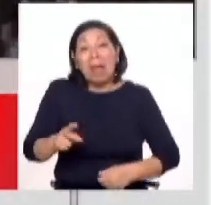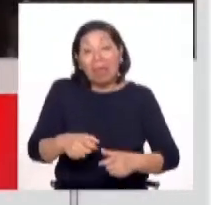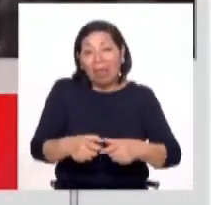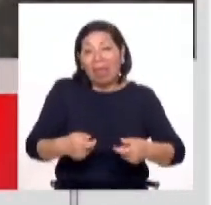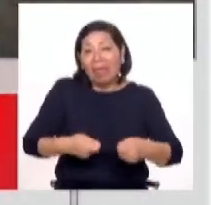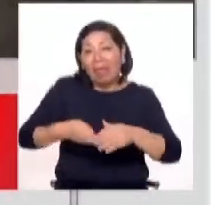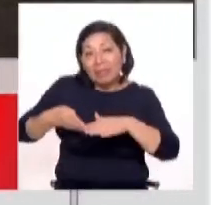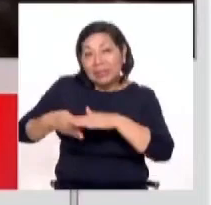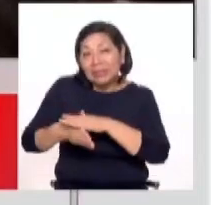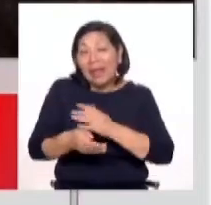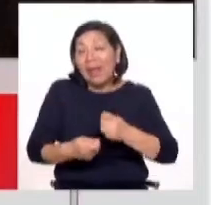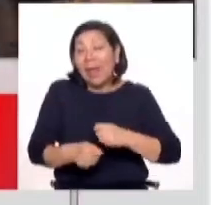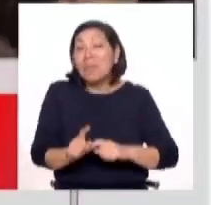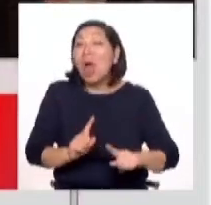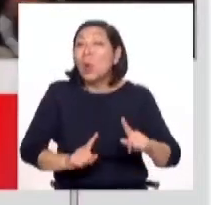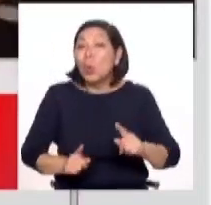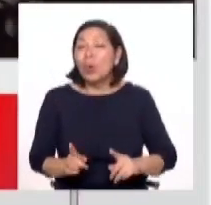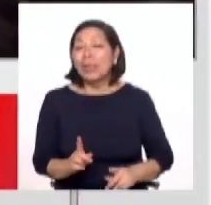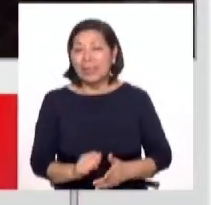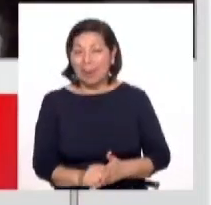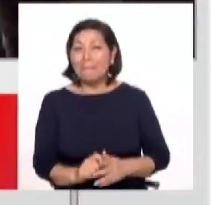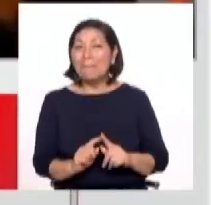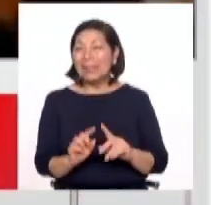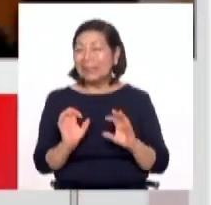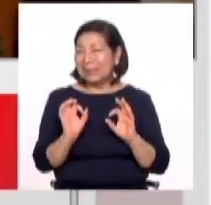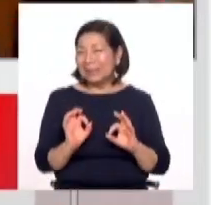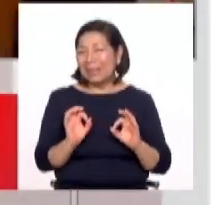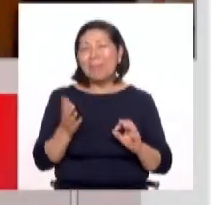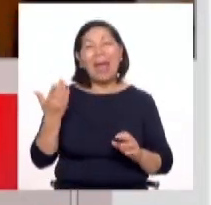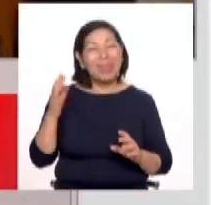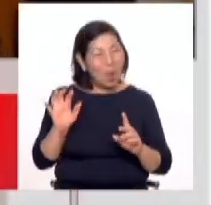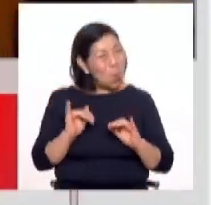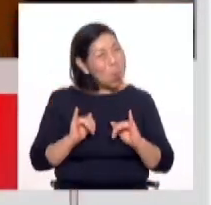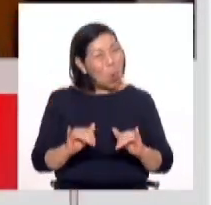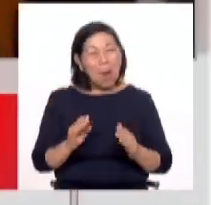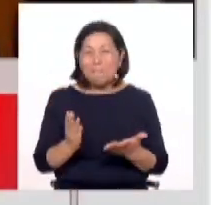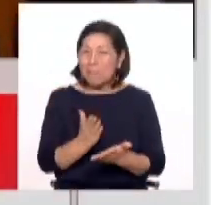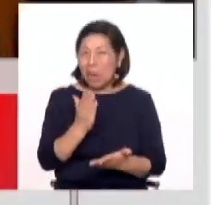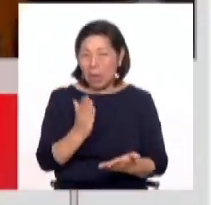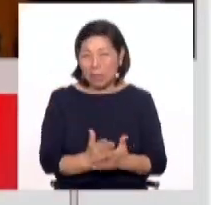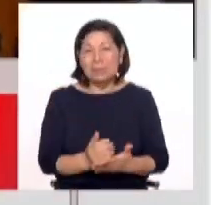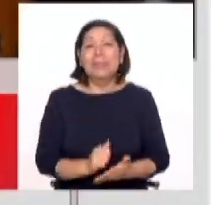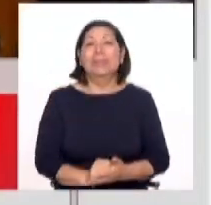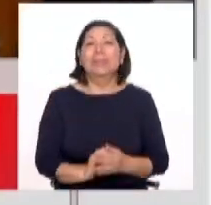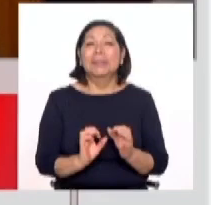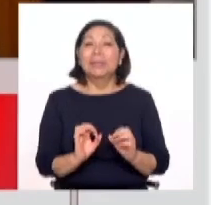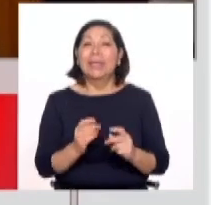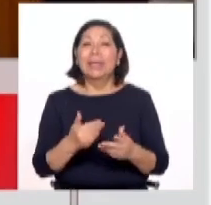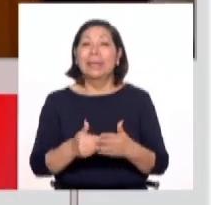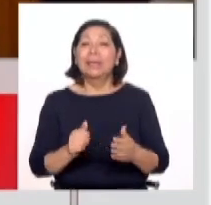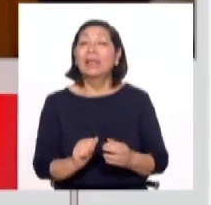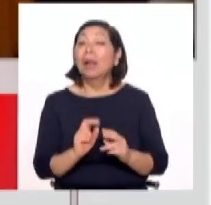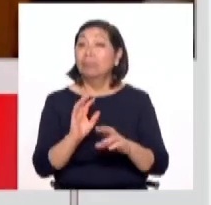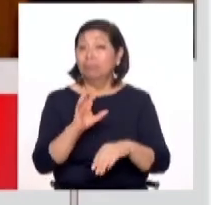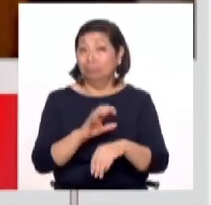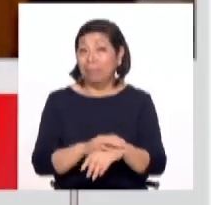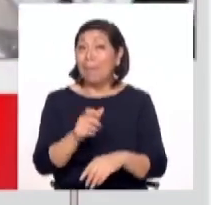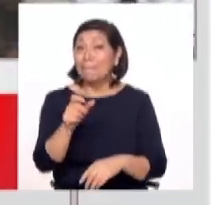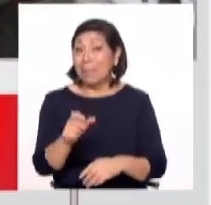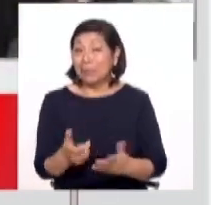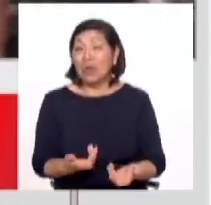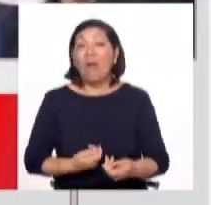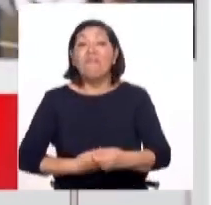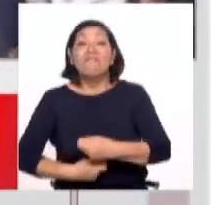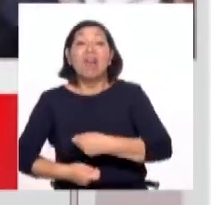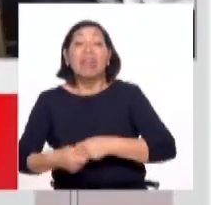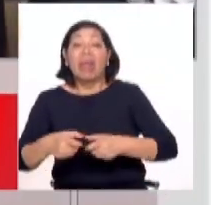posiblemente existan hoy día como en otras oportunidades ocurrió. Hemos tenido buenas intervenciones anteriormente, hemos detenido a personas que